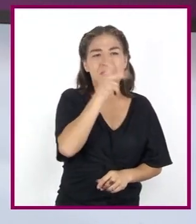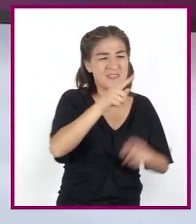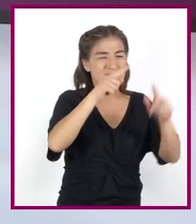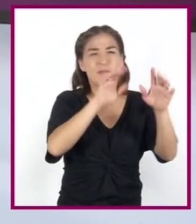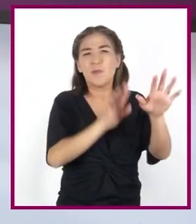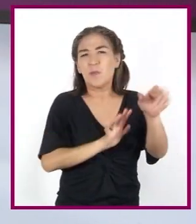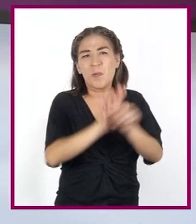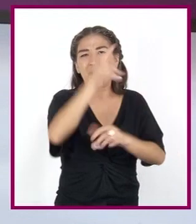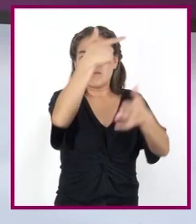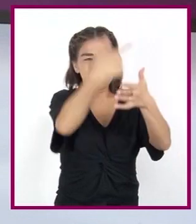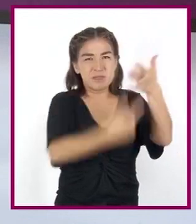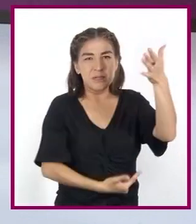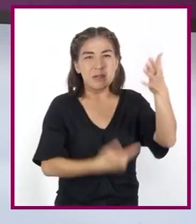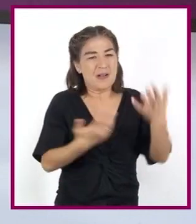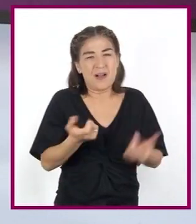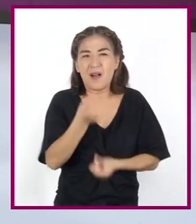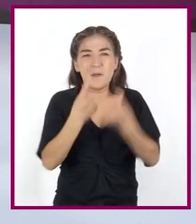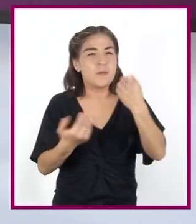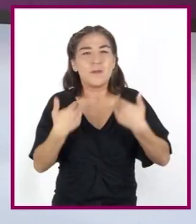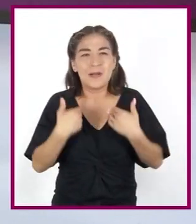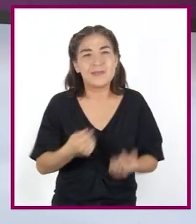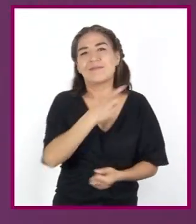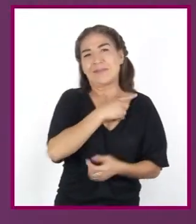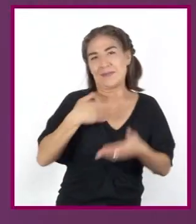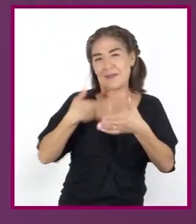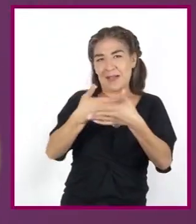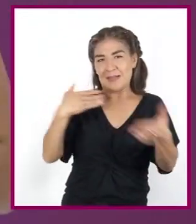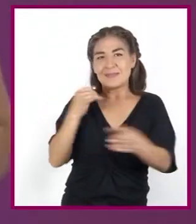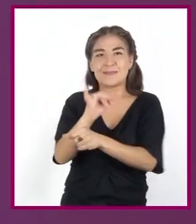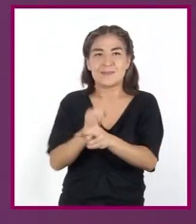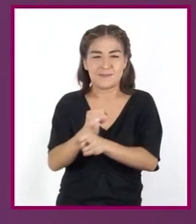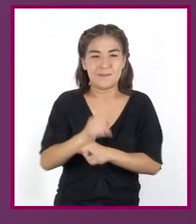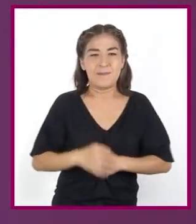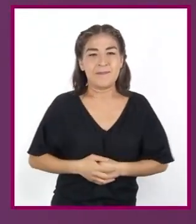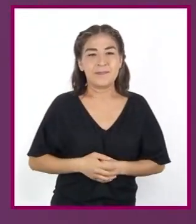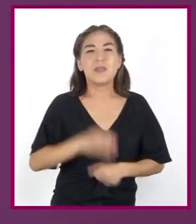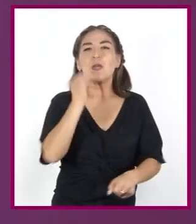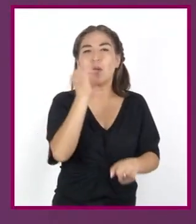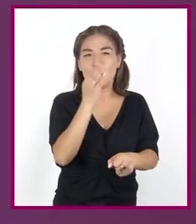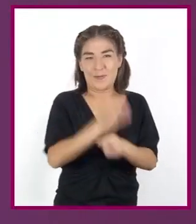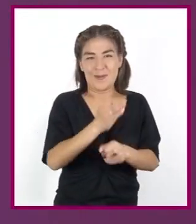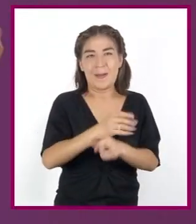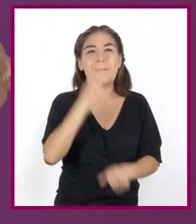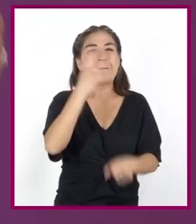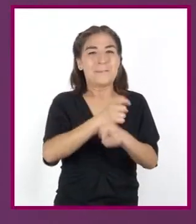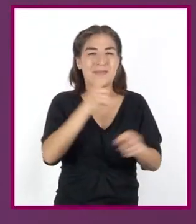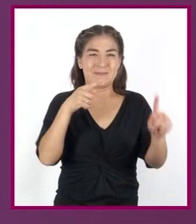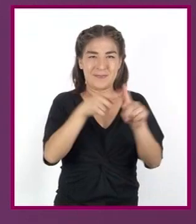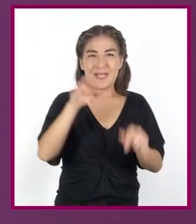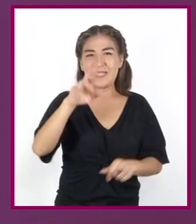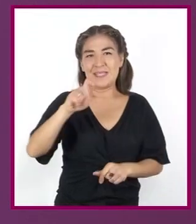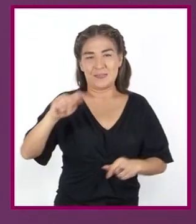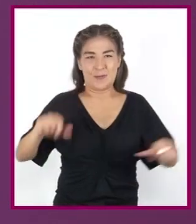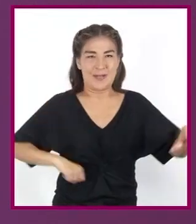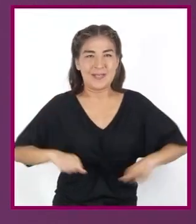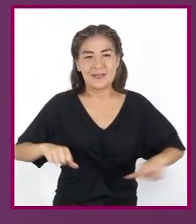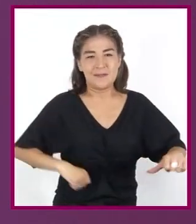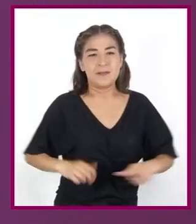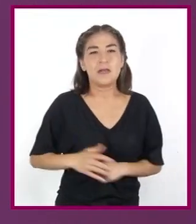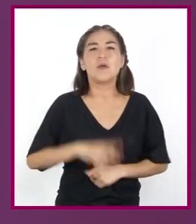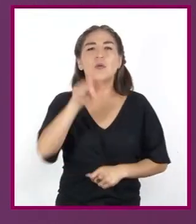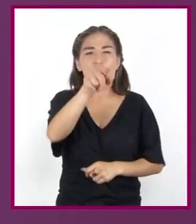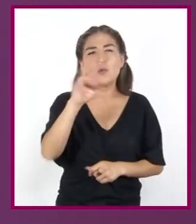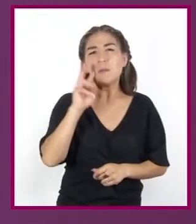conocer para poder entenderlos mejor. Ha llegado el momento del primer reto. Revisen los ejemplos de